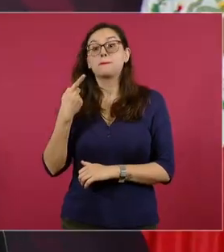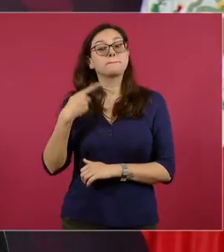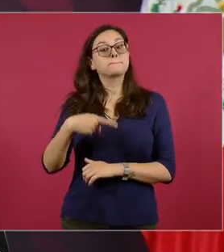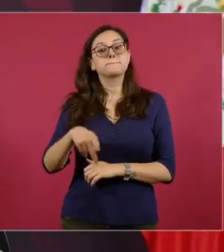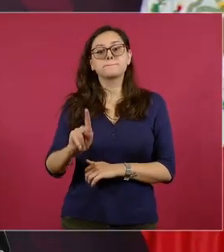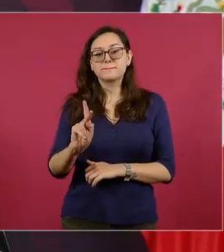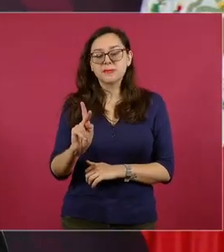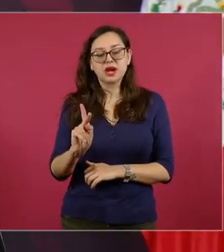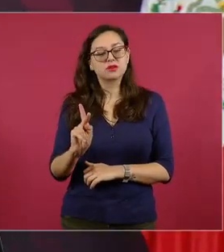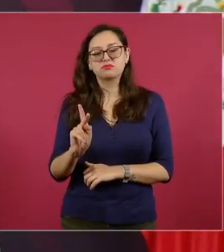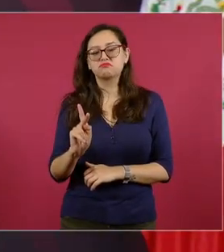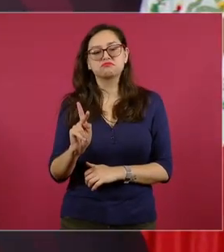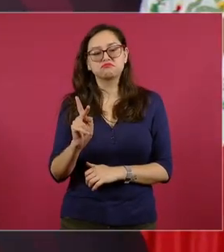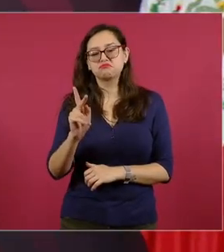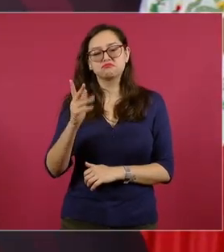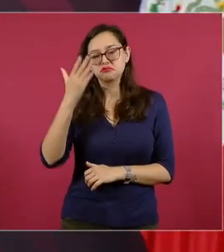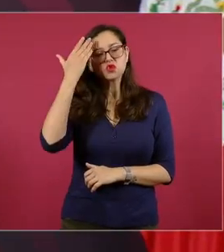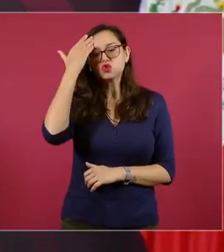digo públicamente,